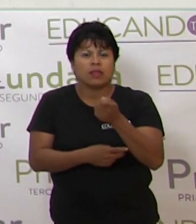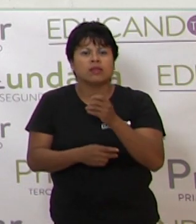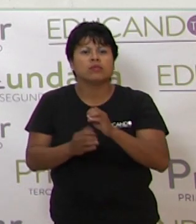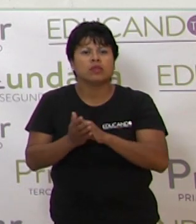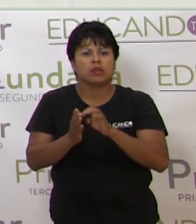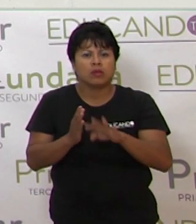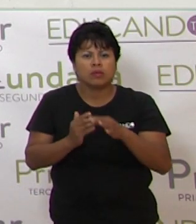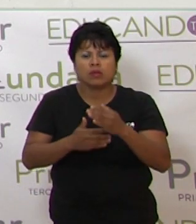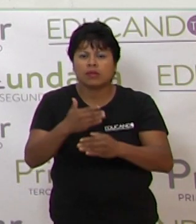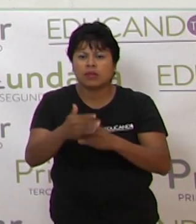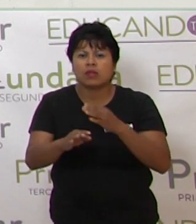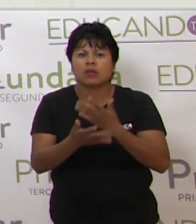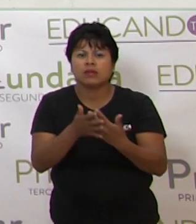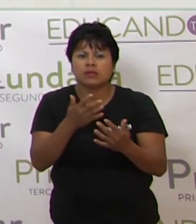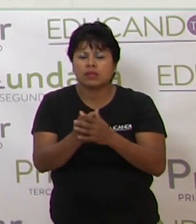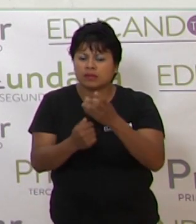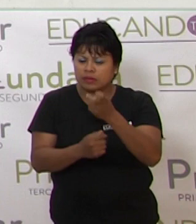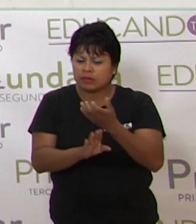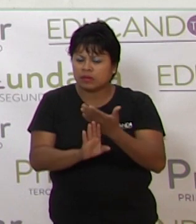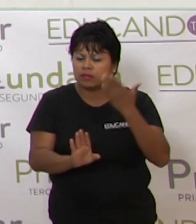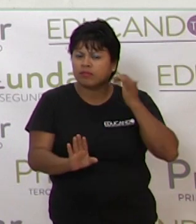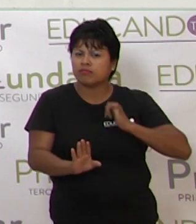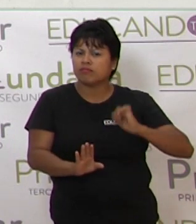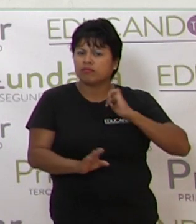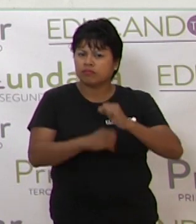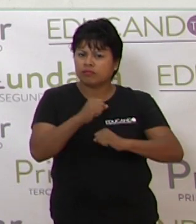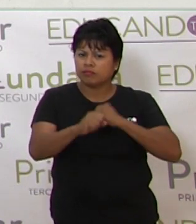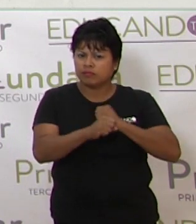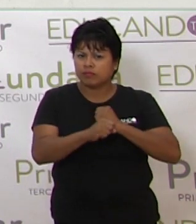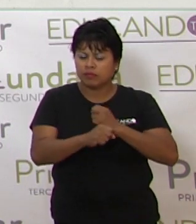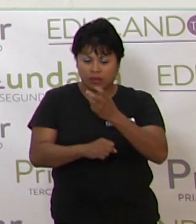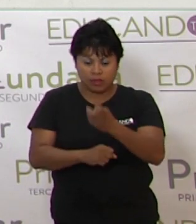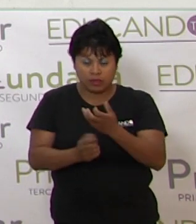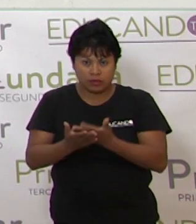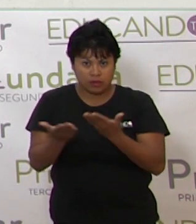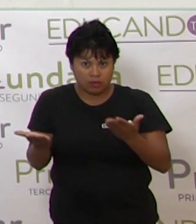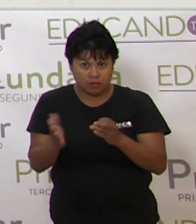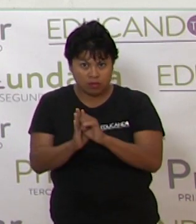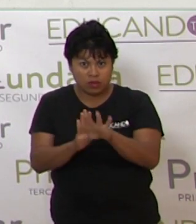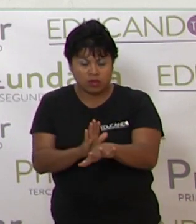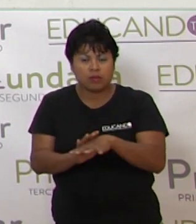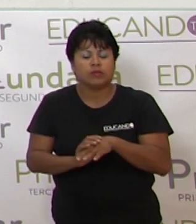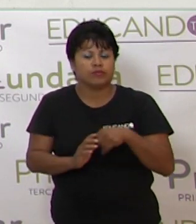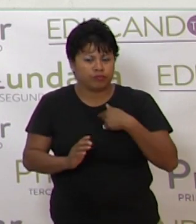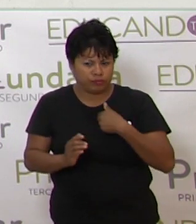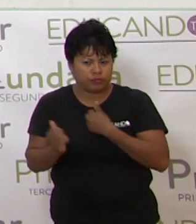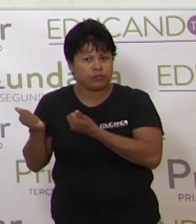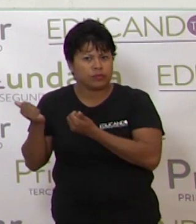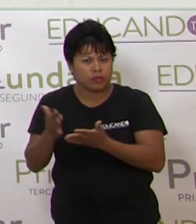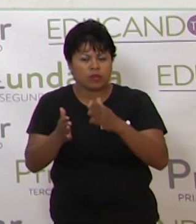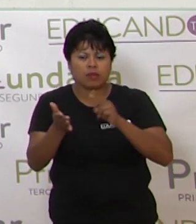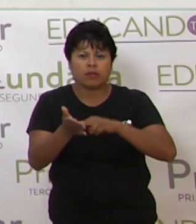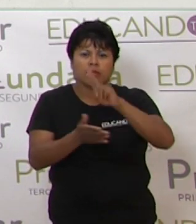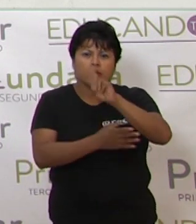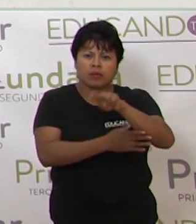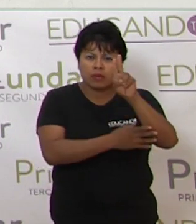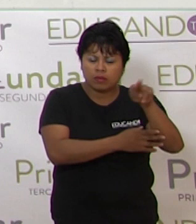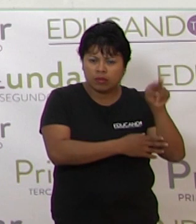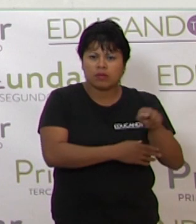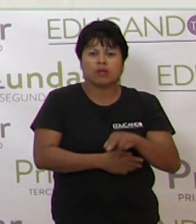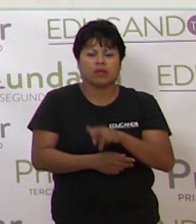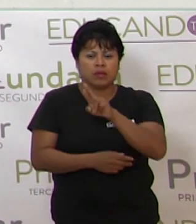a través de lo que se produjo en esa época. En este caso, yo traje obras pictóricas